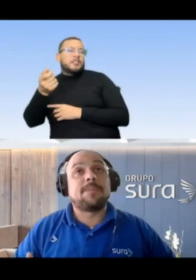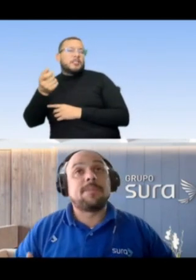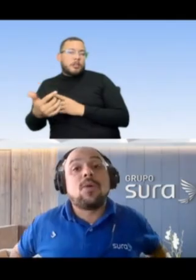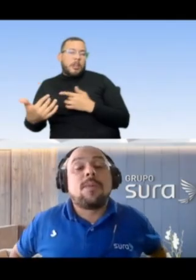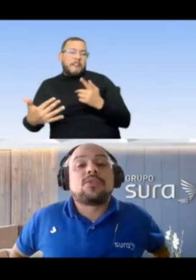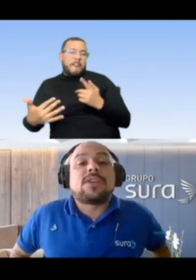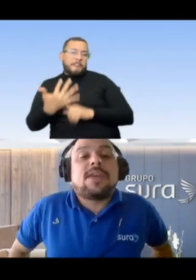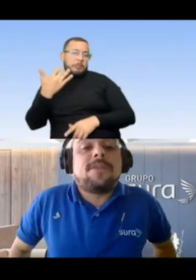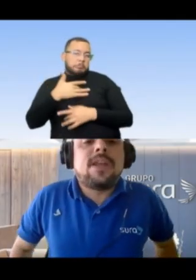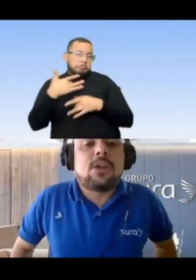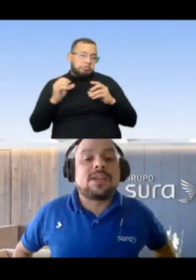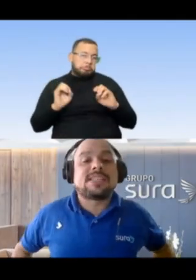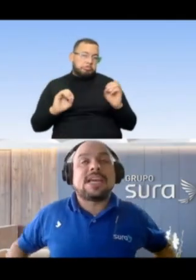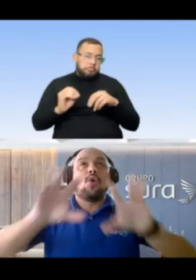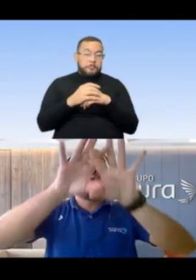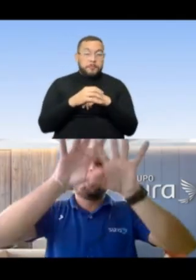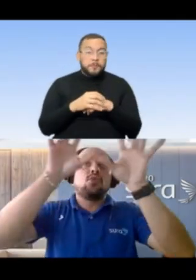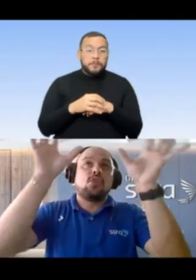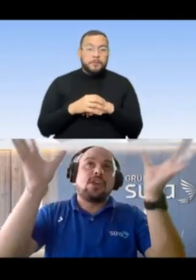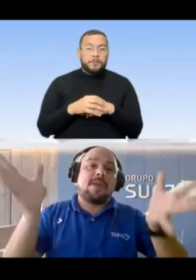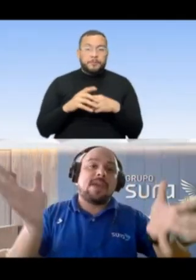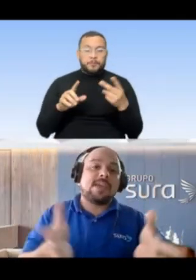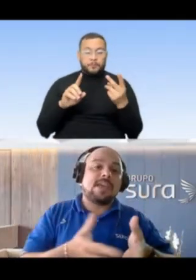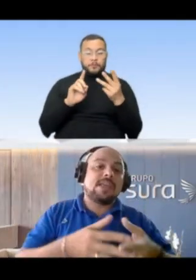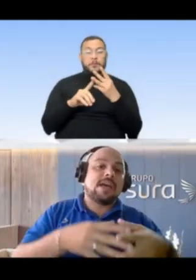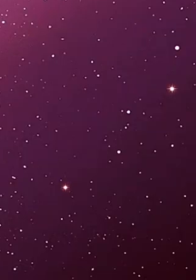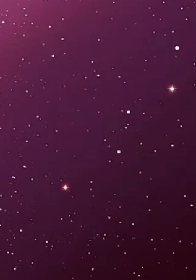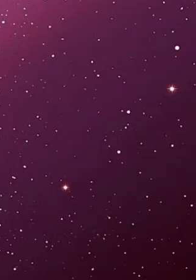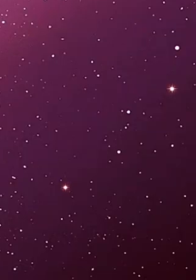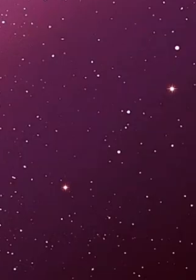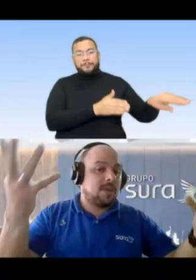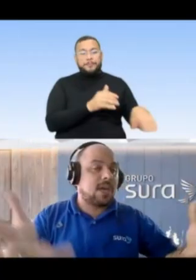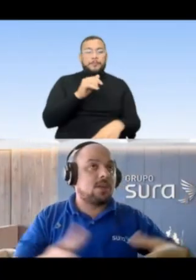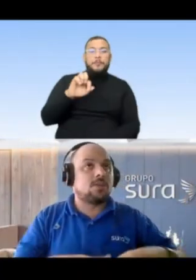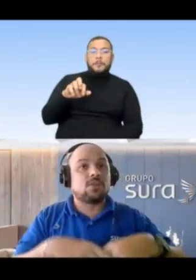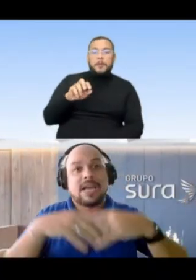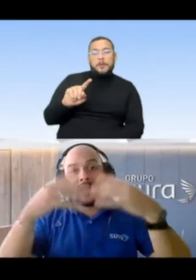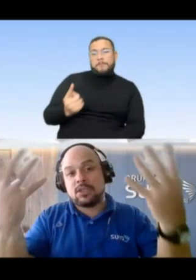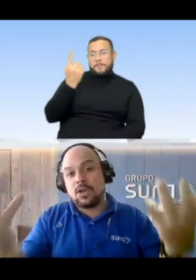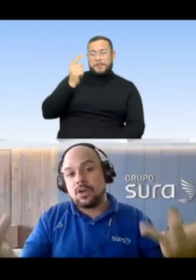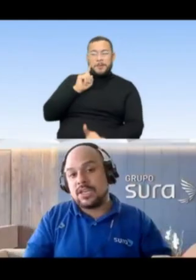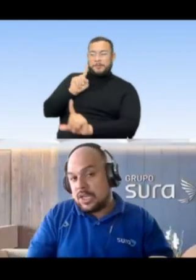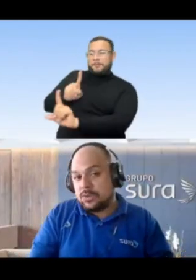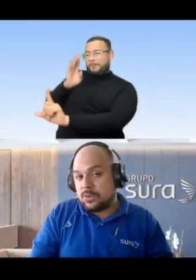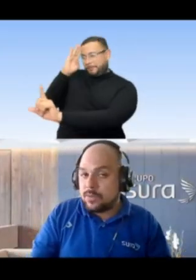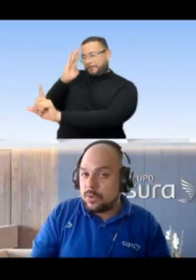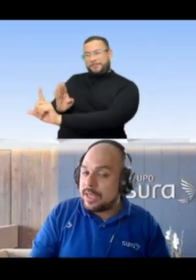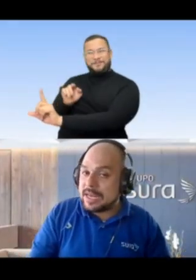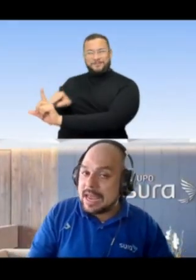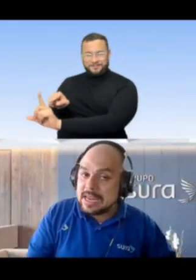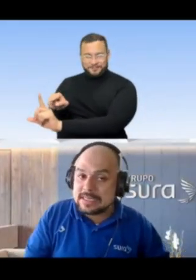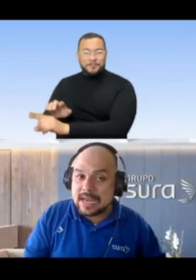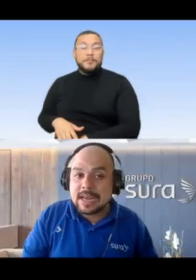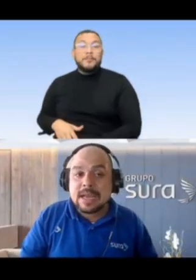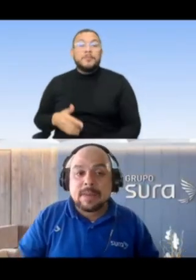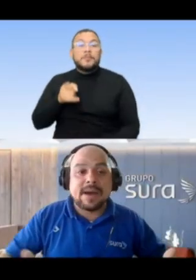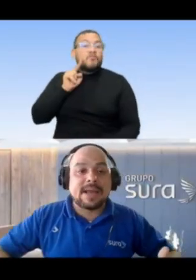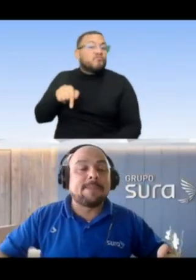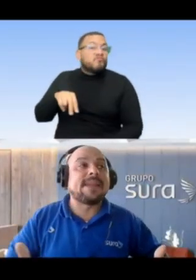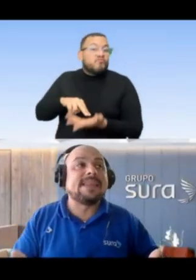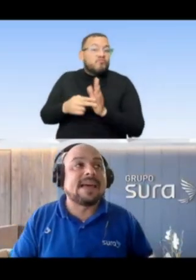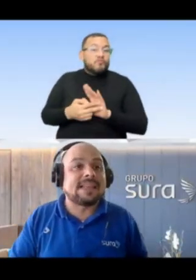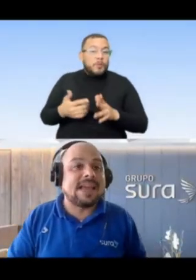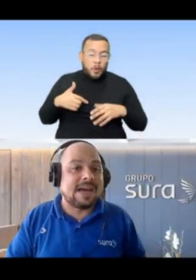auxilios siempre lo vamos a definir como ese conjunto de medidas, procedimientos, acciones que yo debo